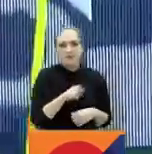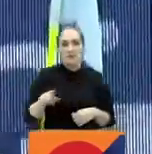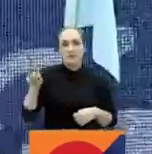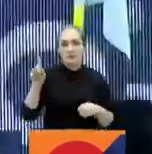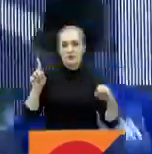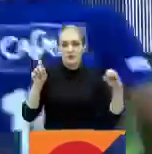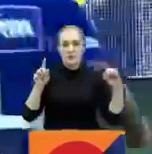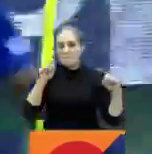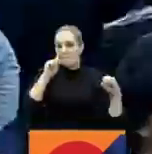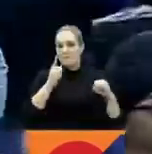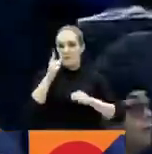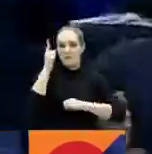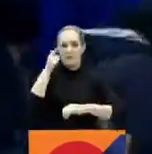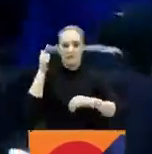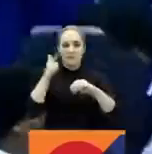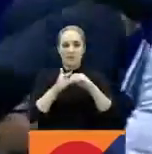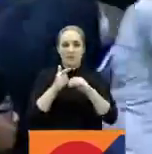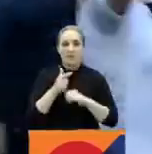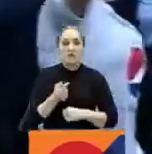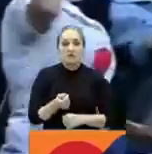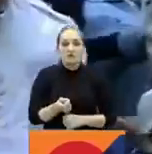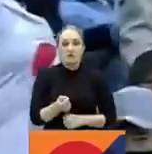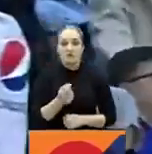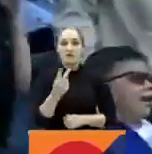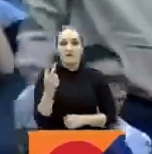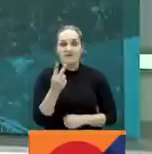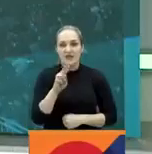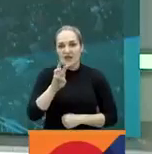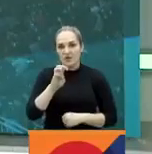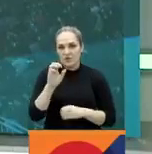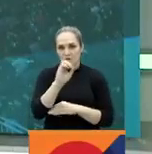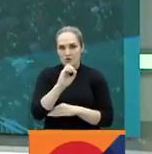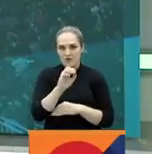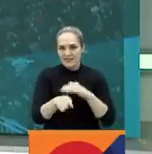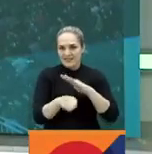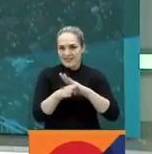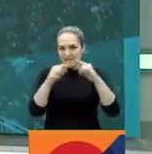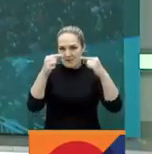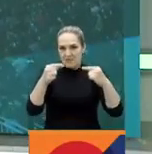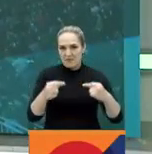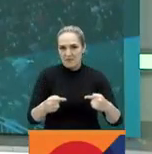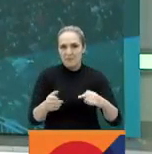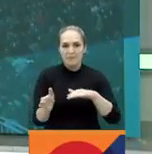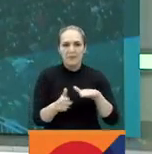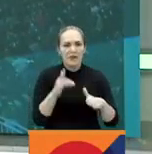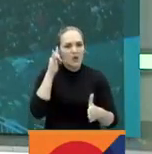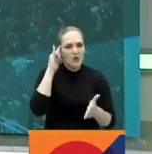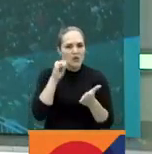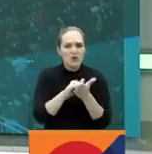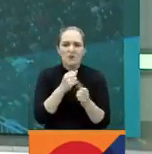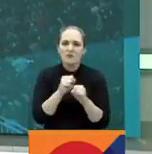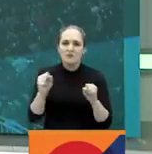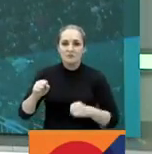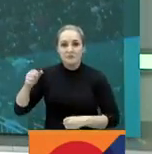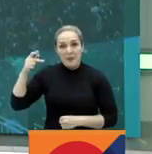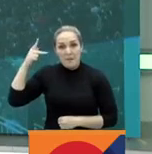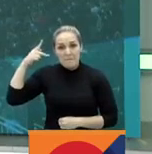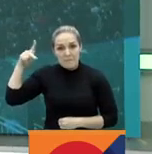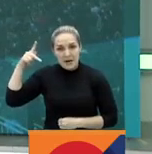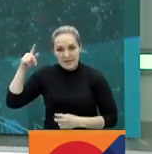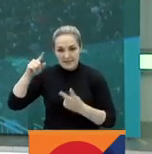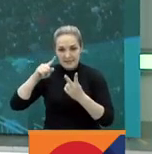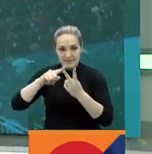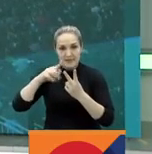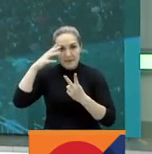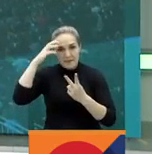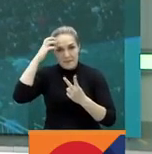liga. La fecha 13 arrancará el viernes 8 de octubre. Bueno, esto es increíble definitivamente. Tanto el PSG, el Bayern Múnich